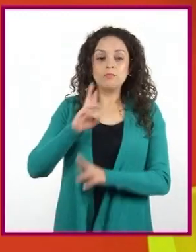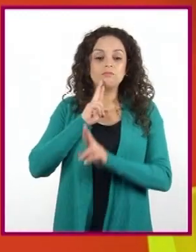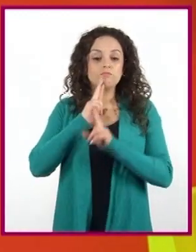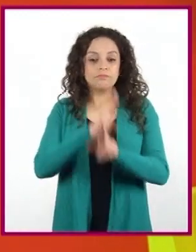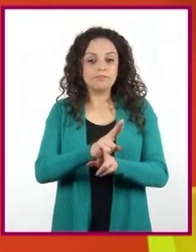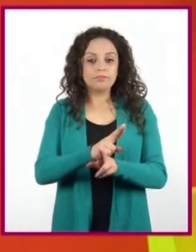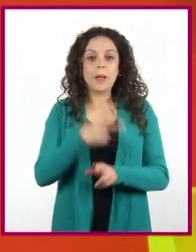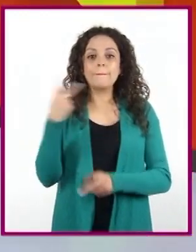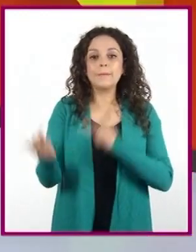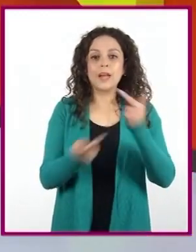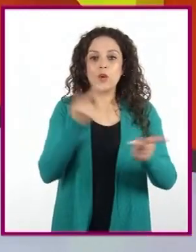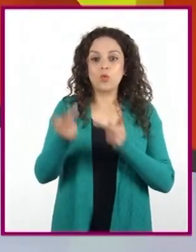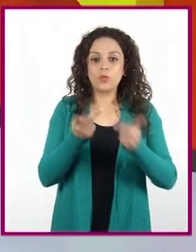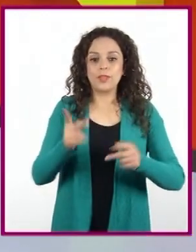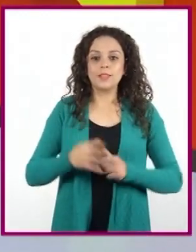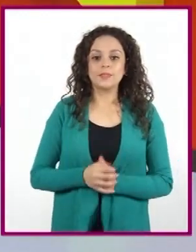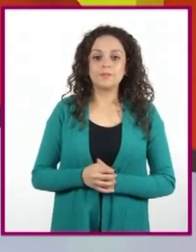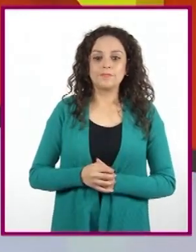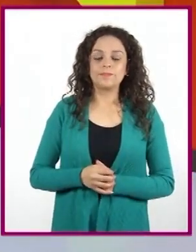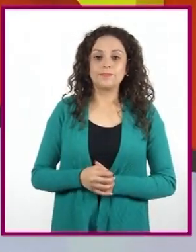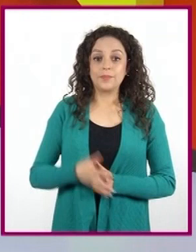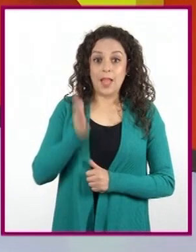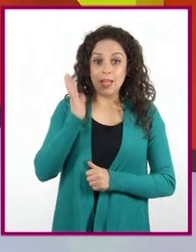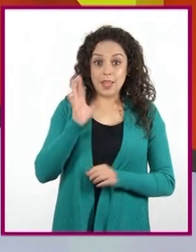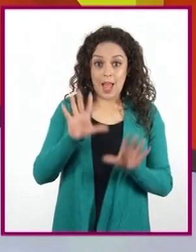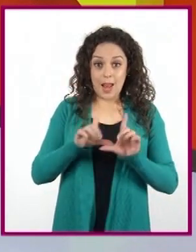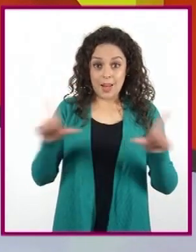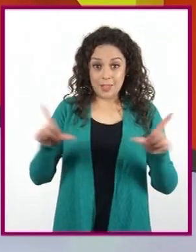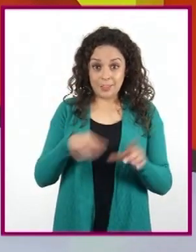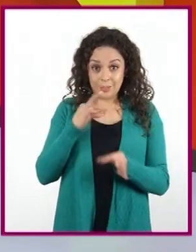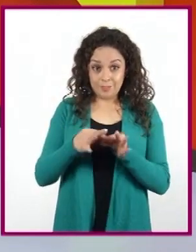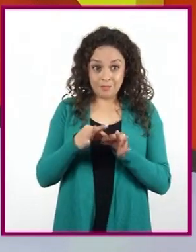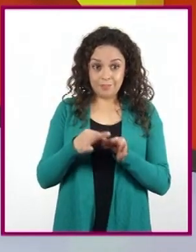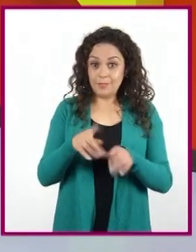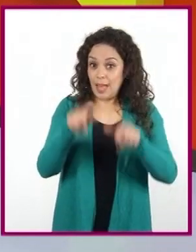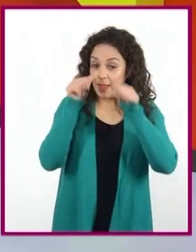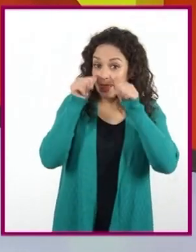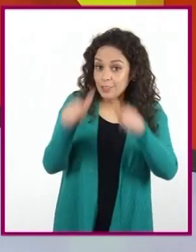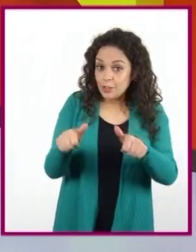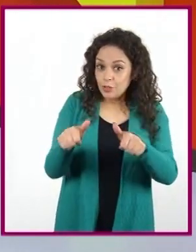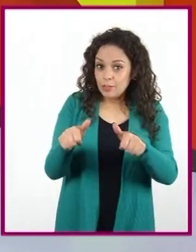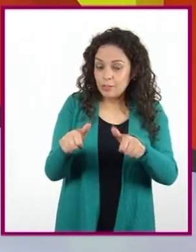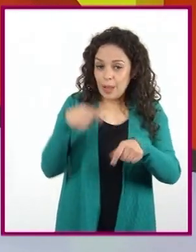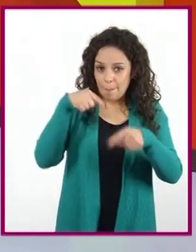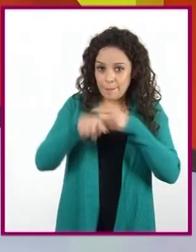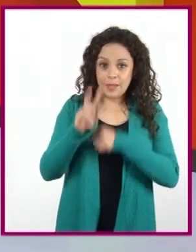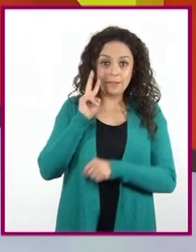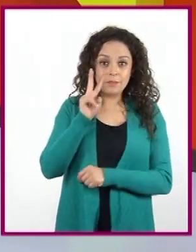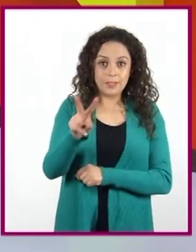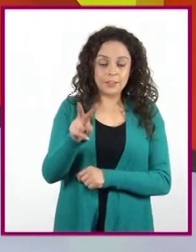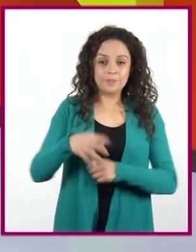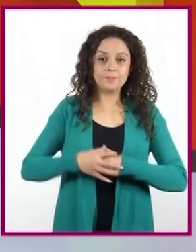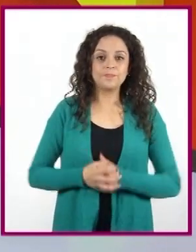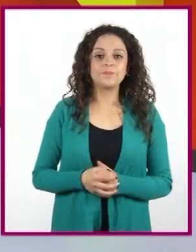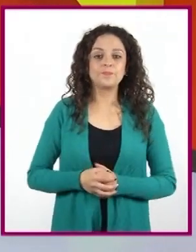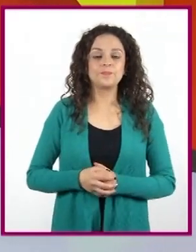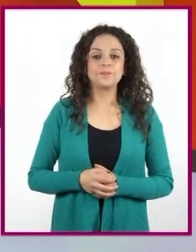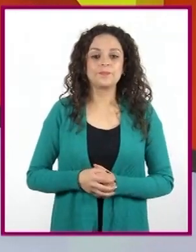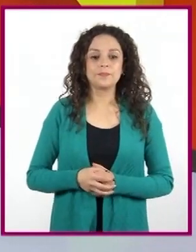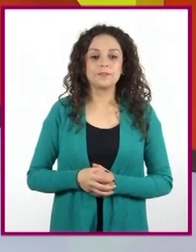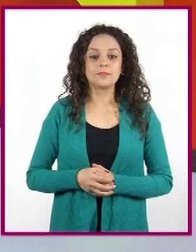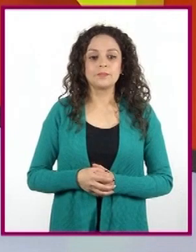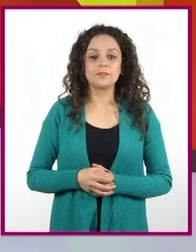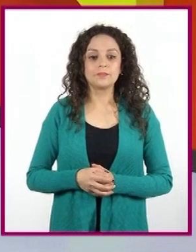que se pregunta. ¿Están listas y listos? Mucha atención, aquí vamos. Si así lo